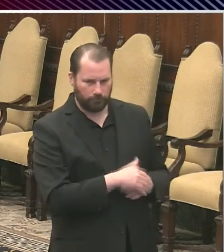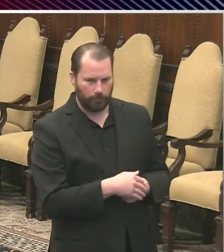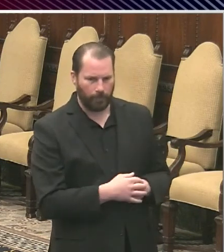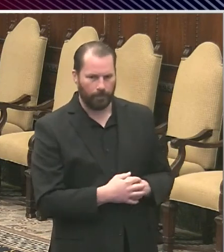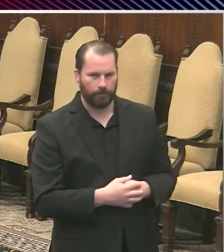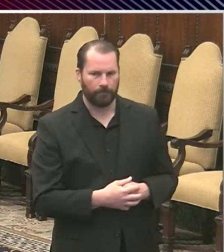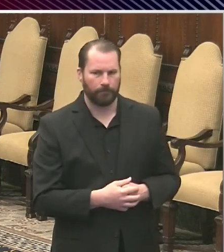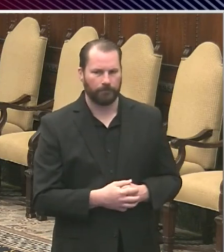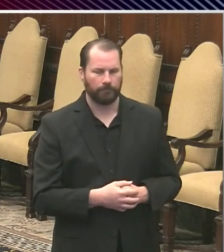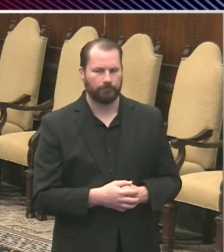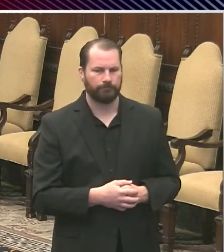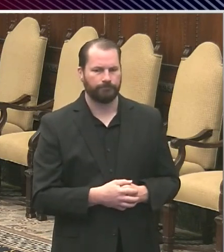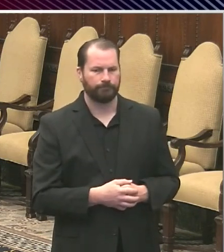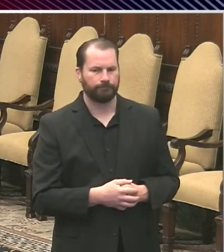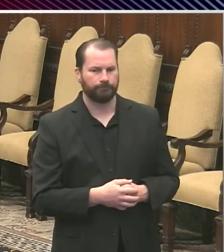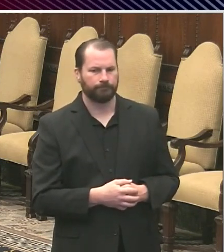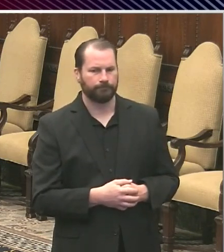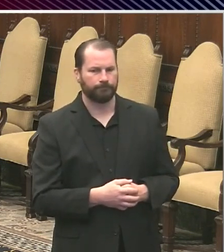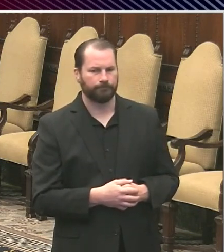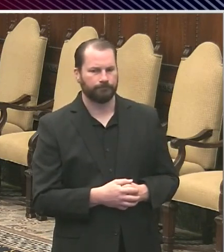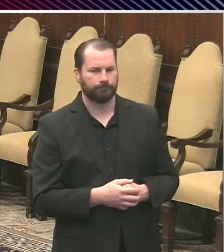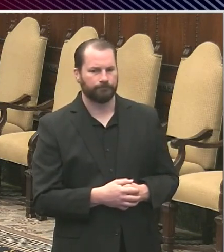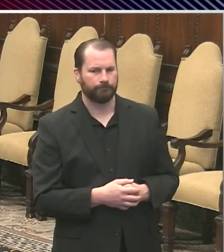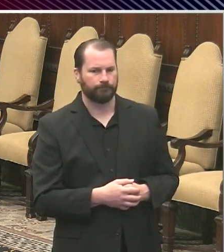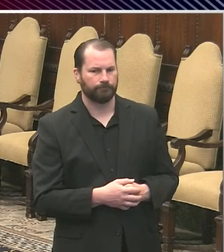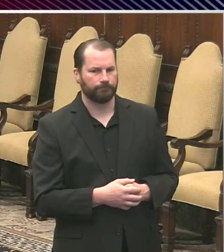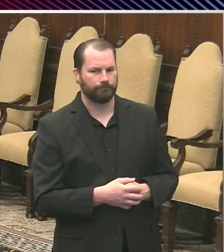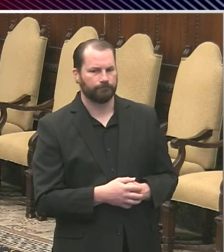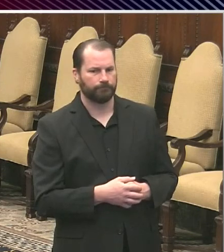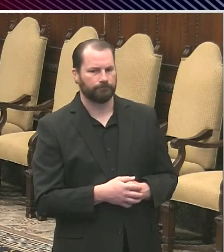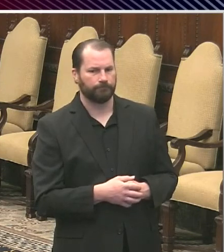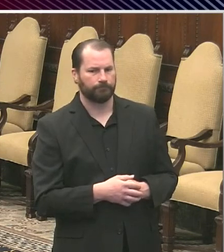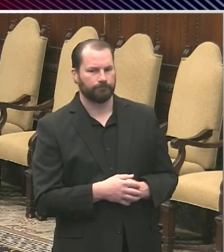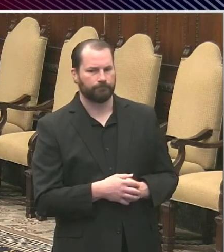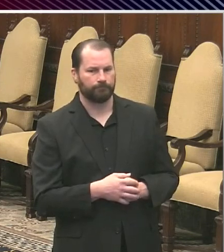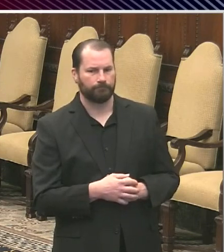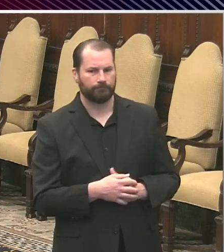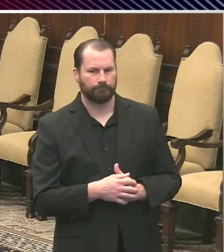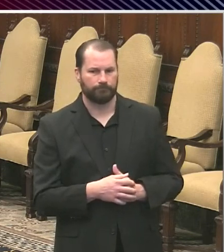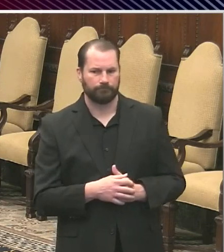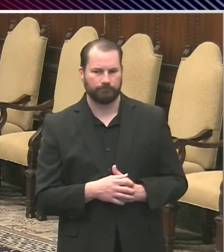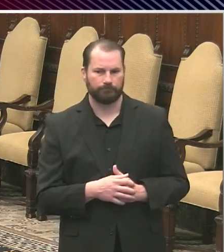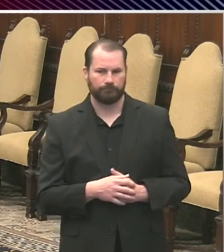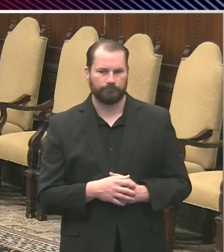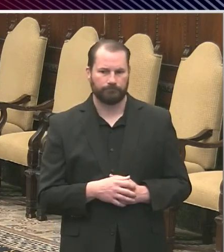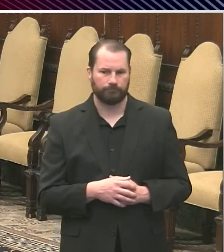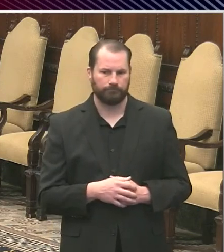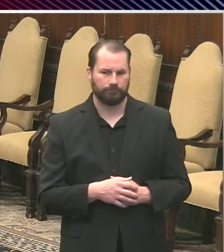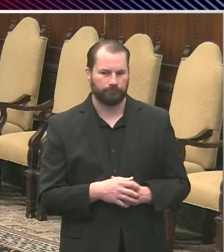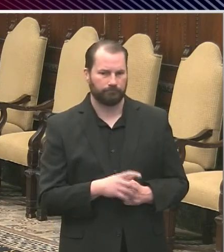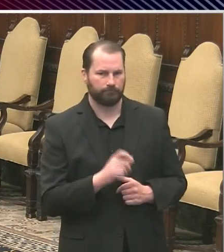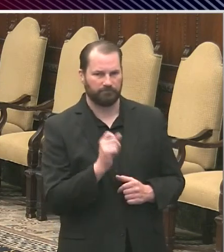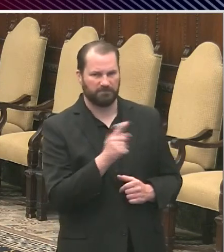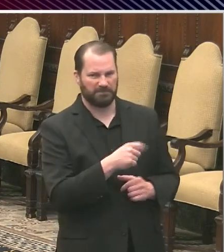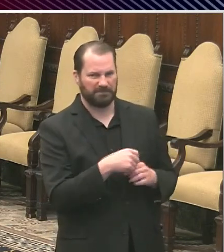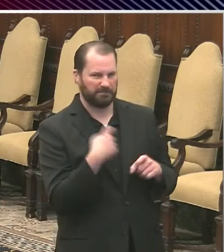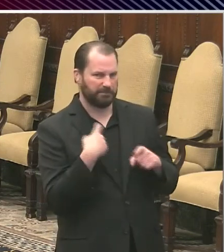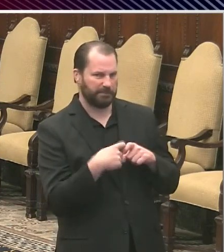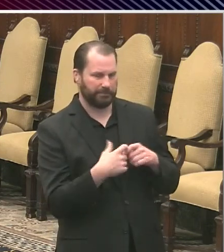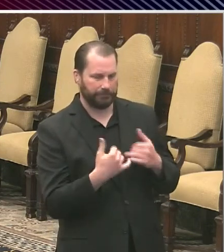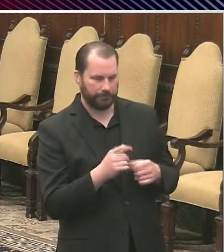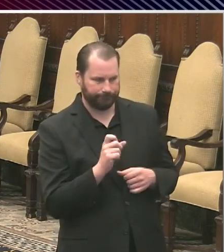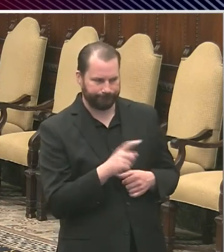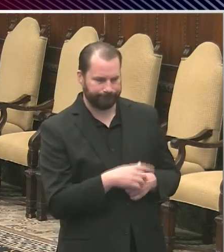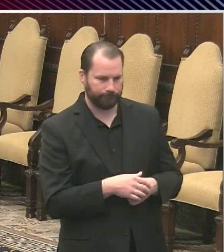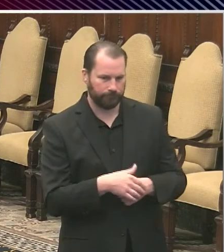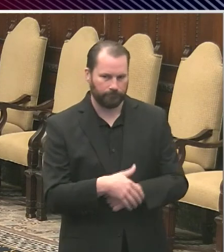specific, like, si puedes mencionar que específicamente a los que no van a recibir estos $1,200 son ciudadanos americanos que